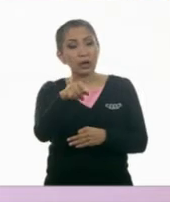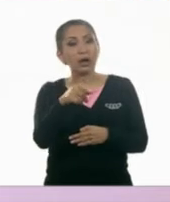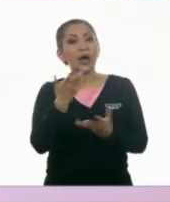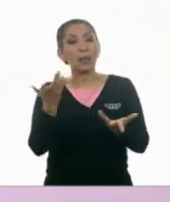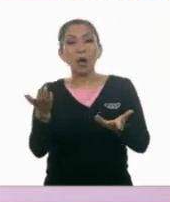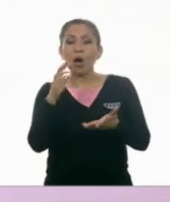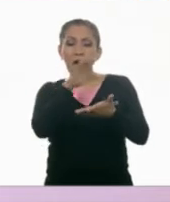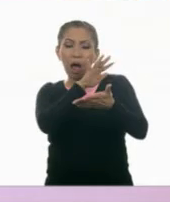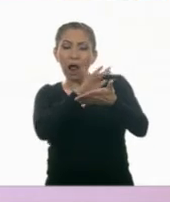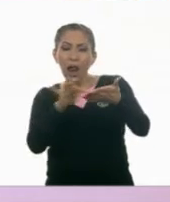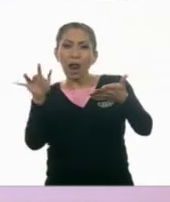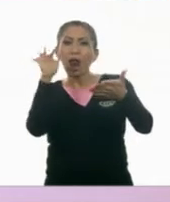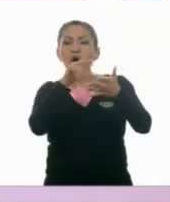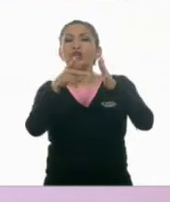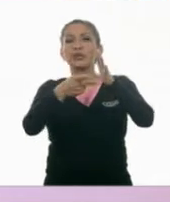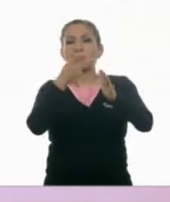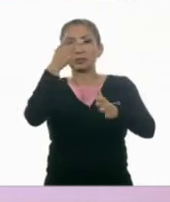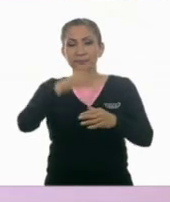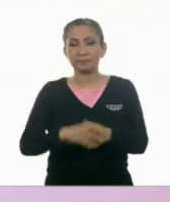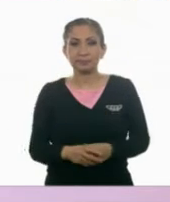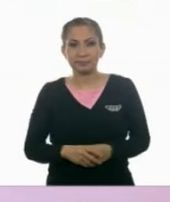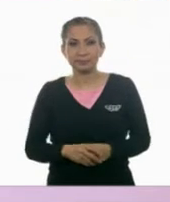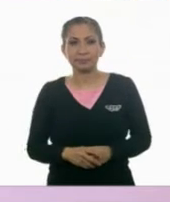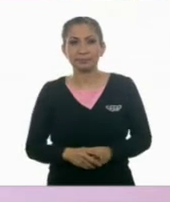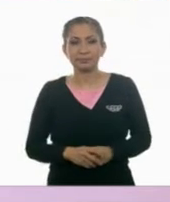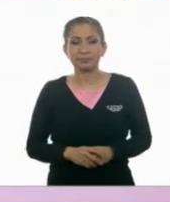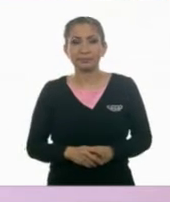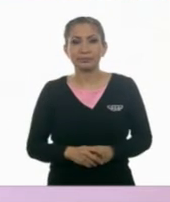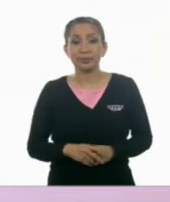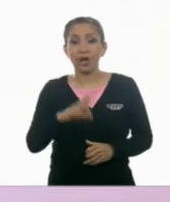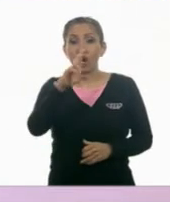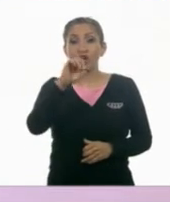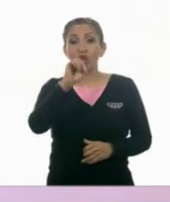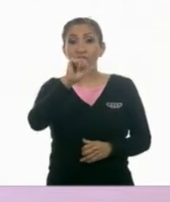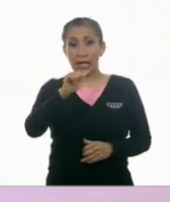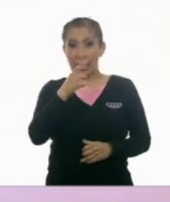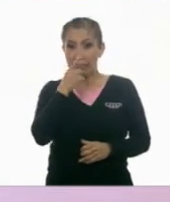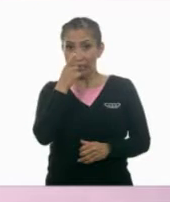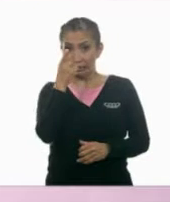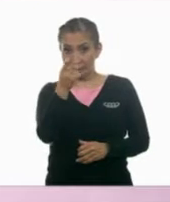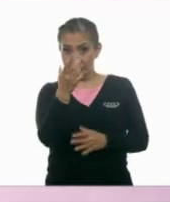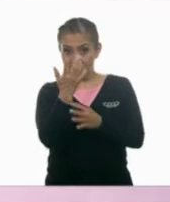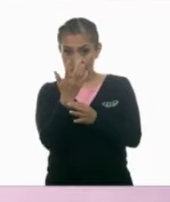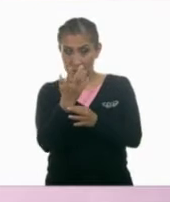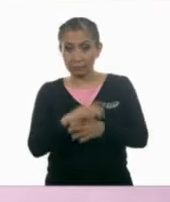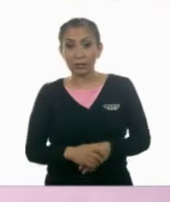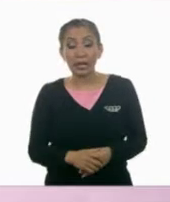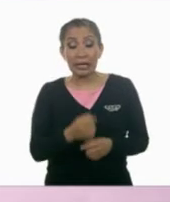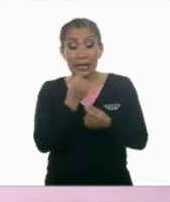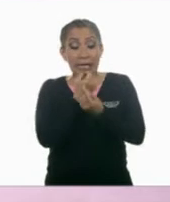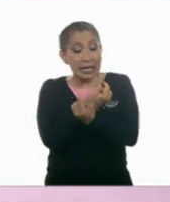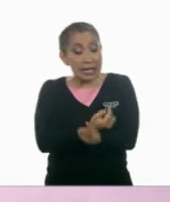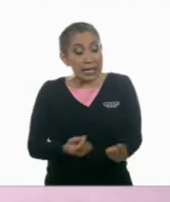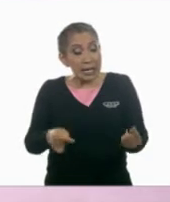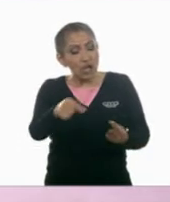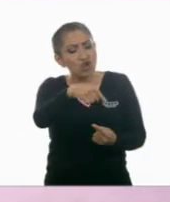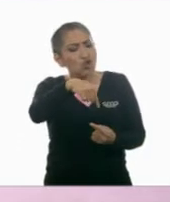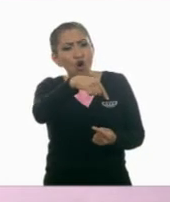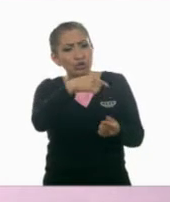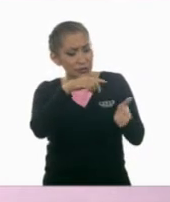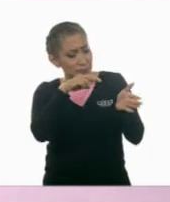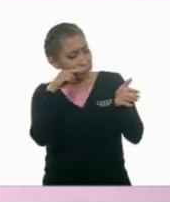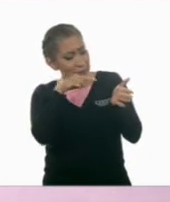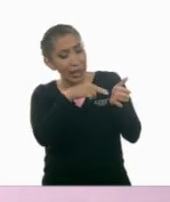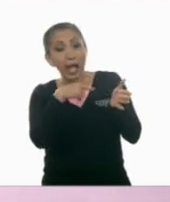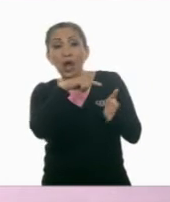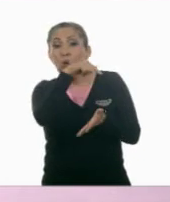darle lectura nuevamente. Rosa nos dice, los niños están